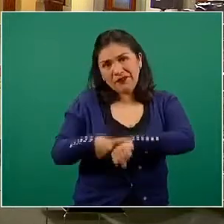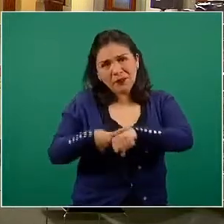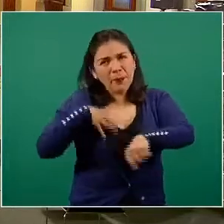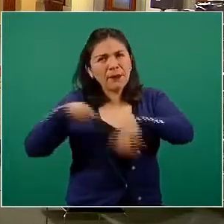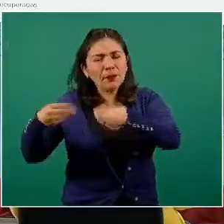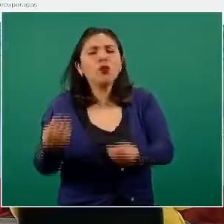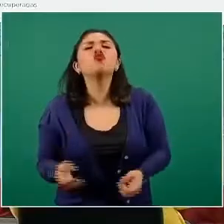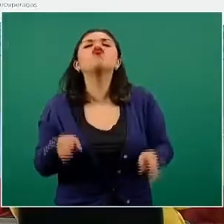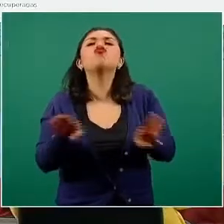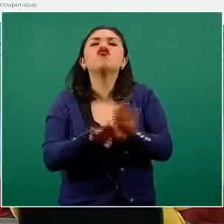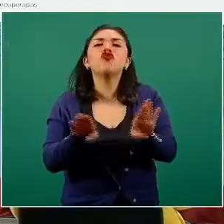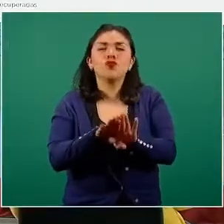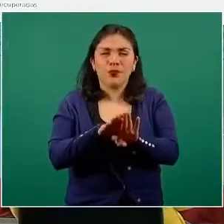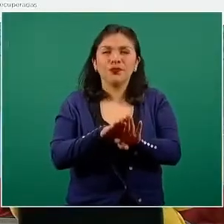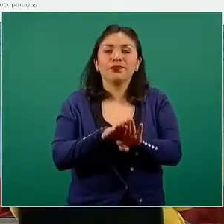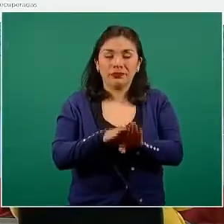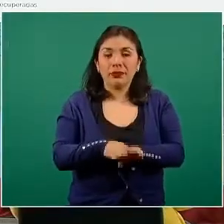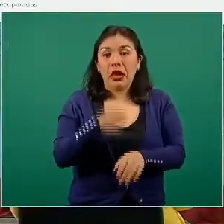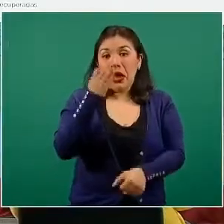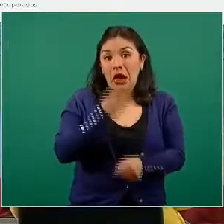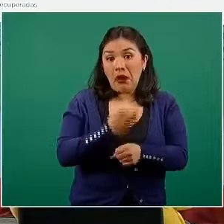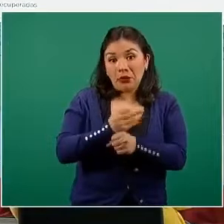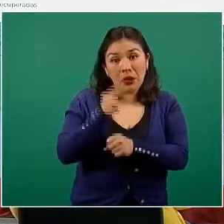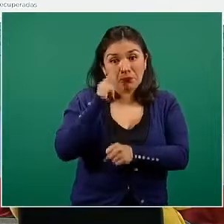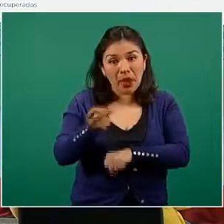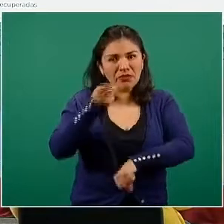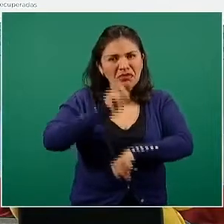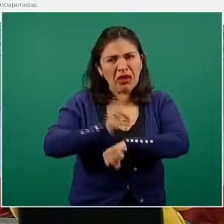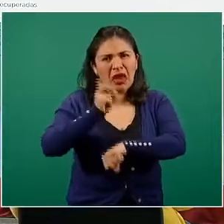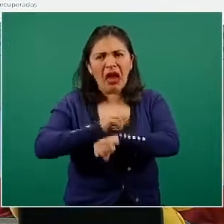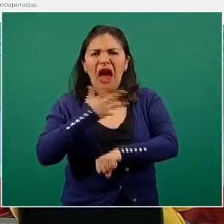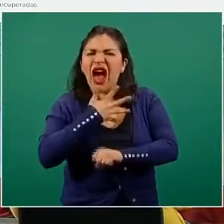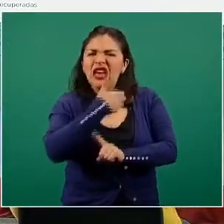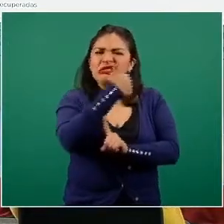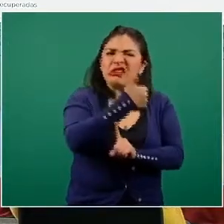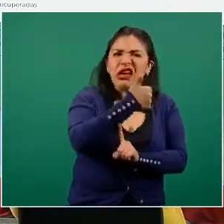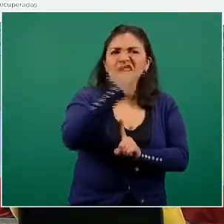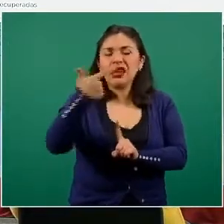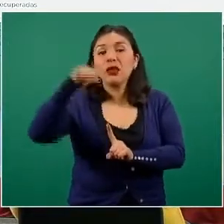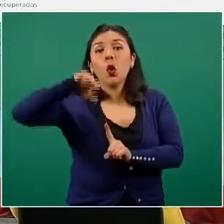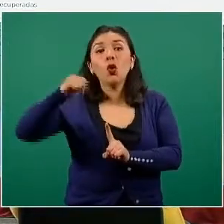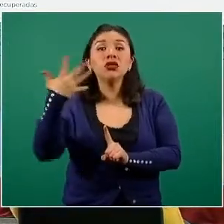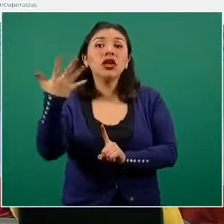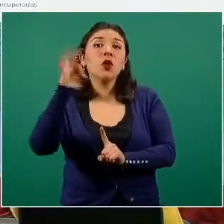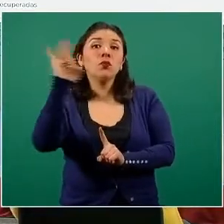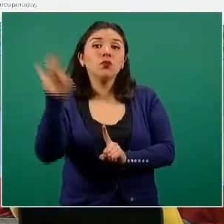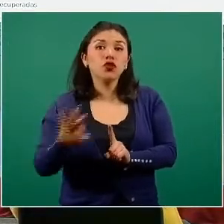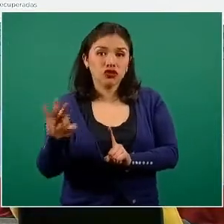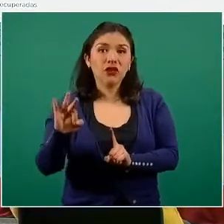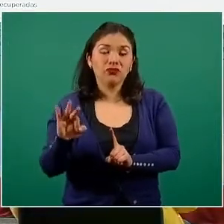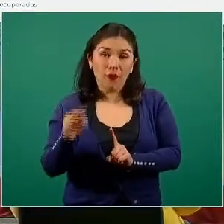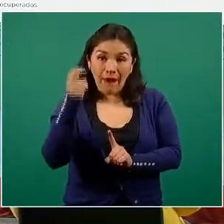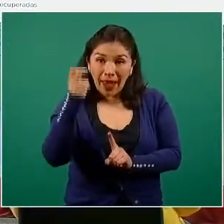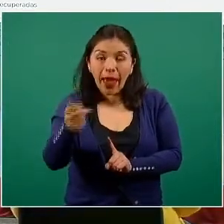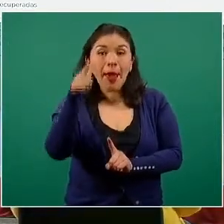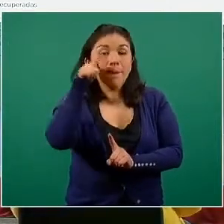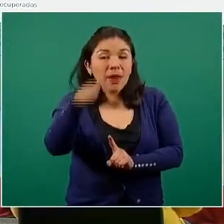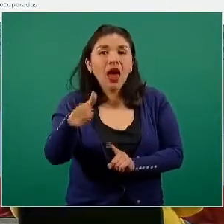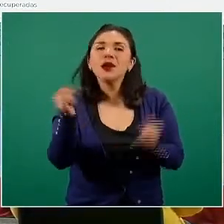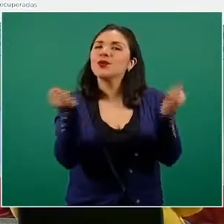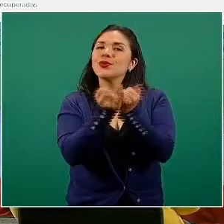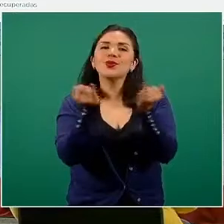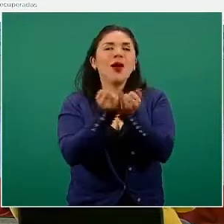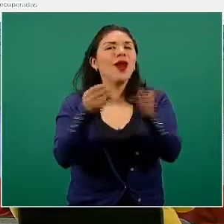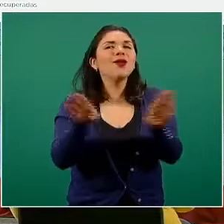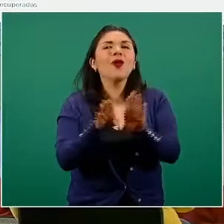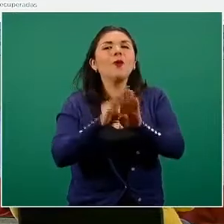y hemos llegado, creo que en estos días, entre 6, 7, hoy estamos en 5%, que también refleja parte